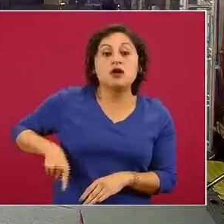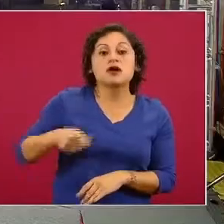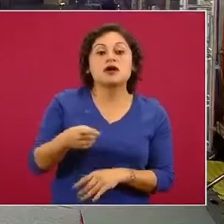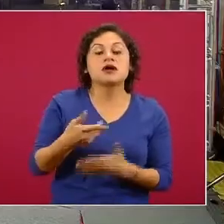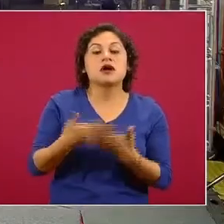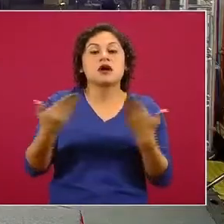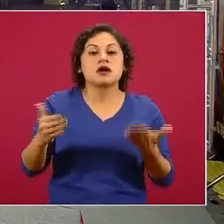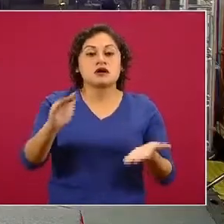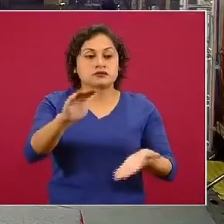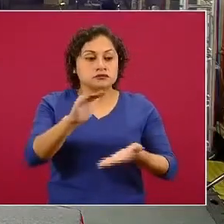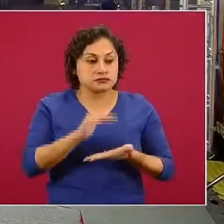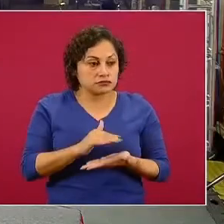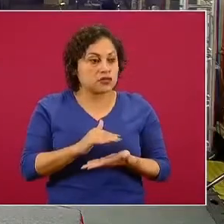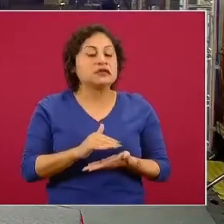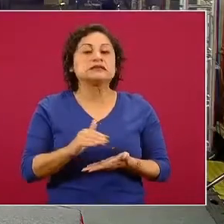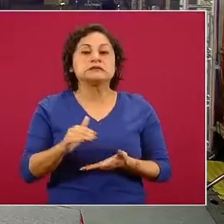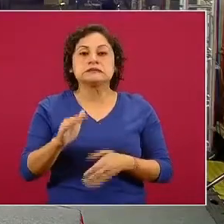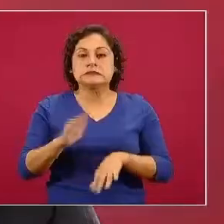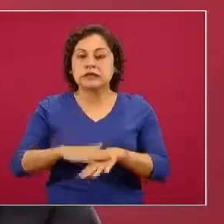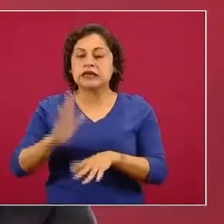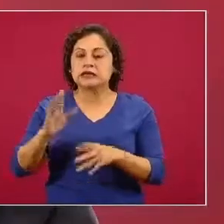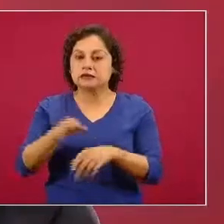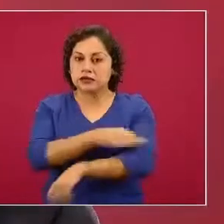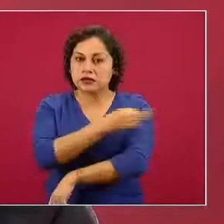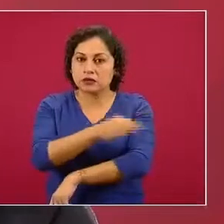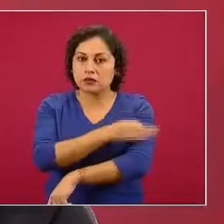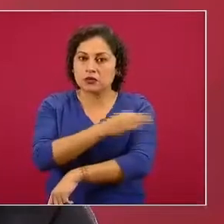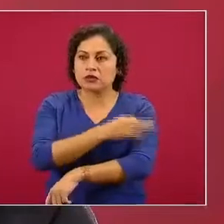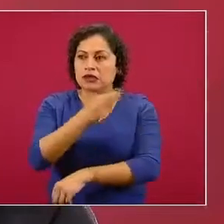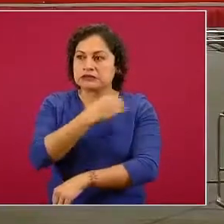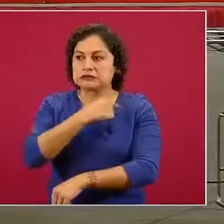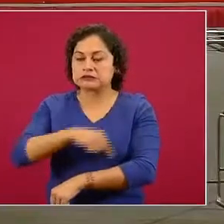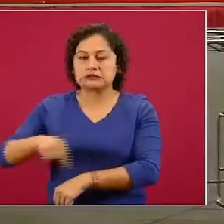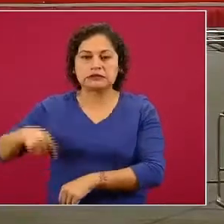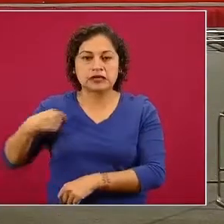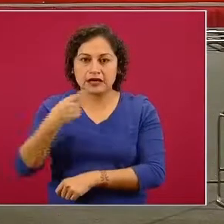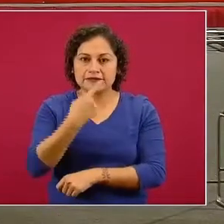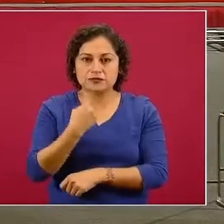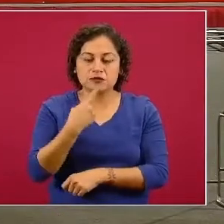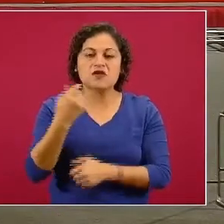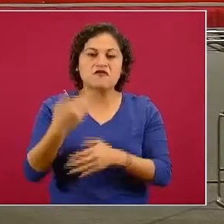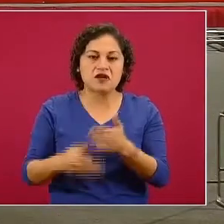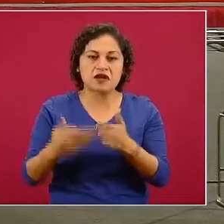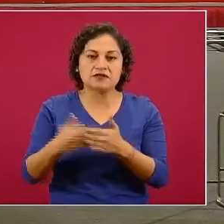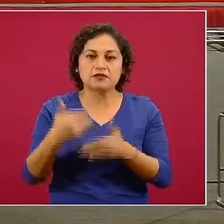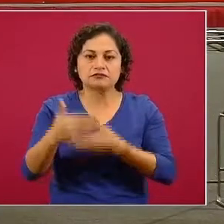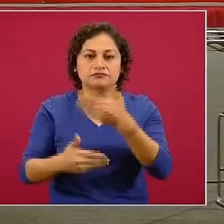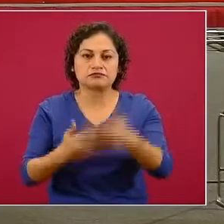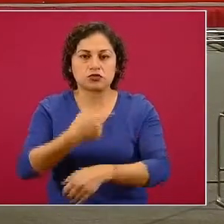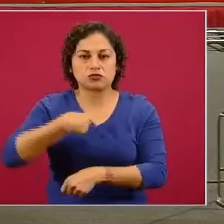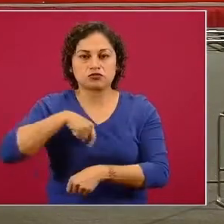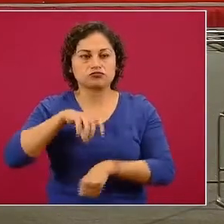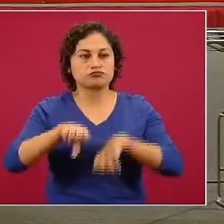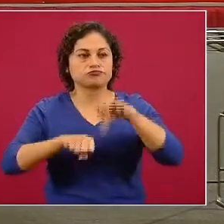vacunas contra el sarampión, y hemos ido reparando esta insuficiencia. Muchas gracias.